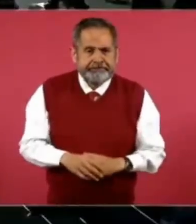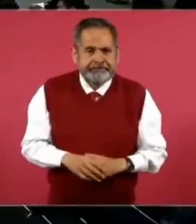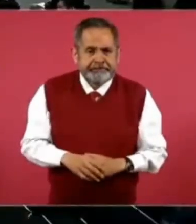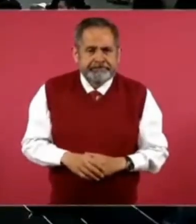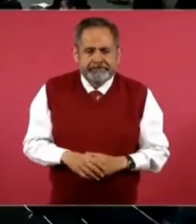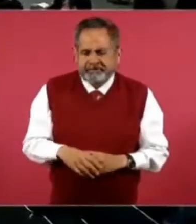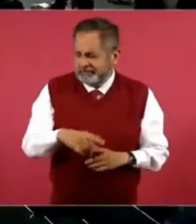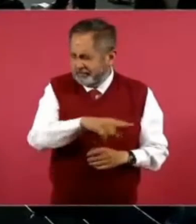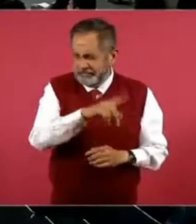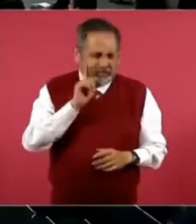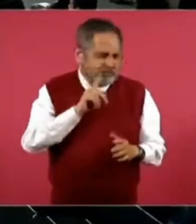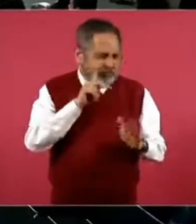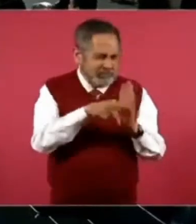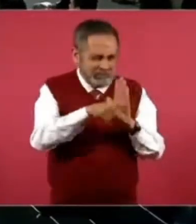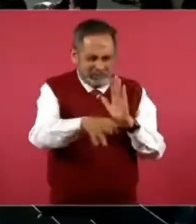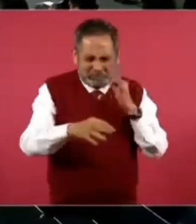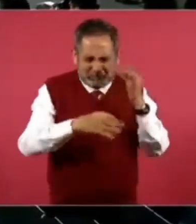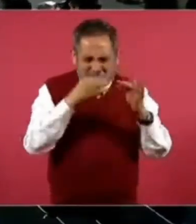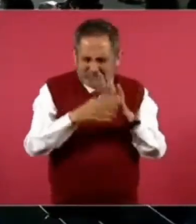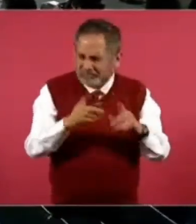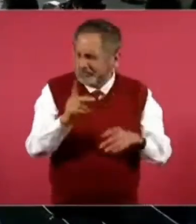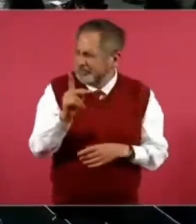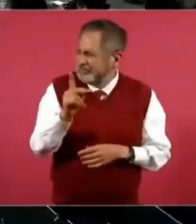una periodista